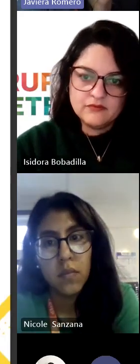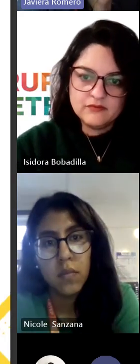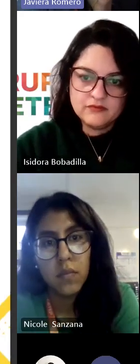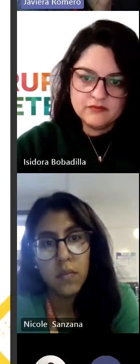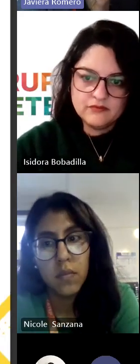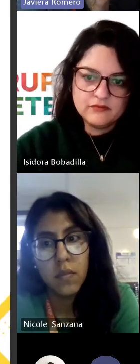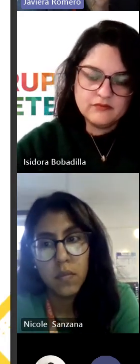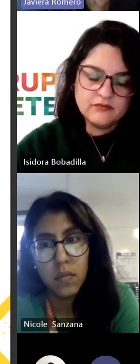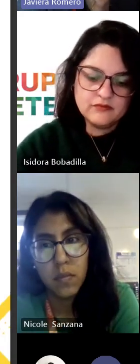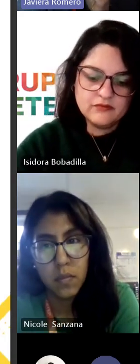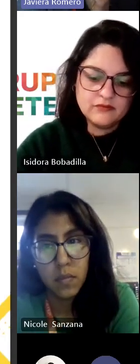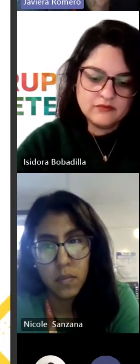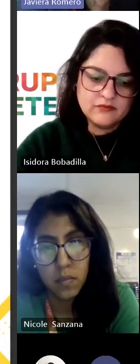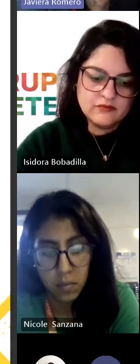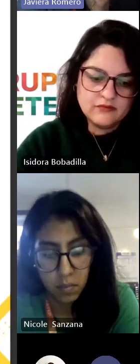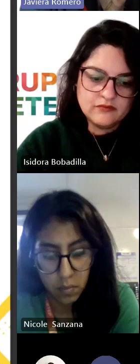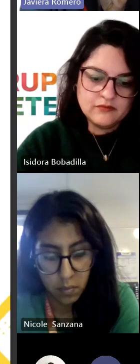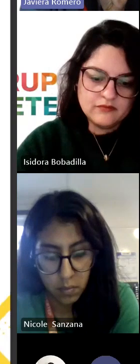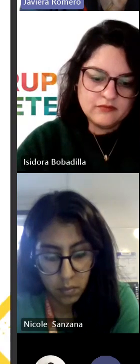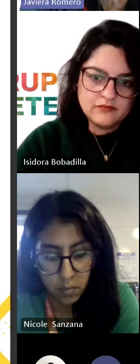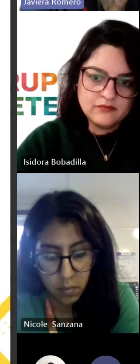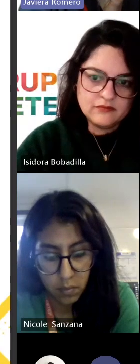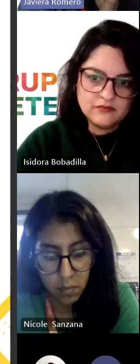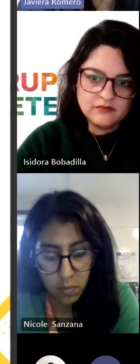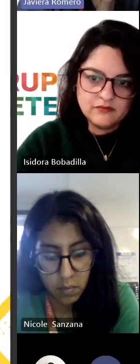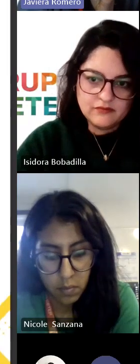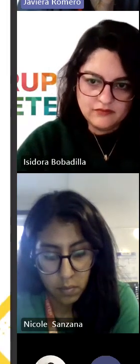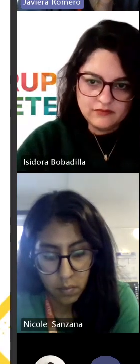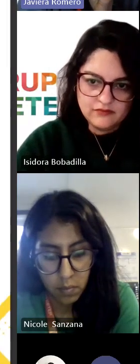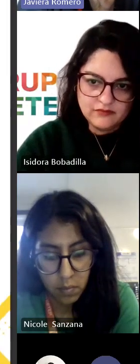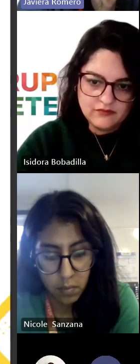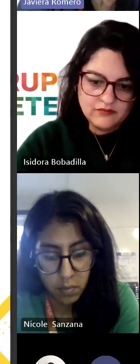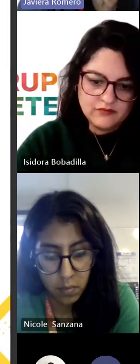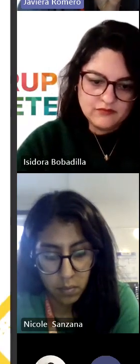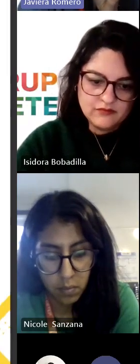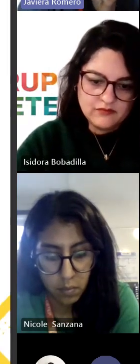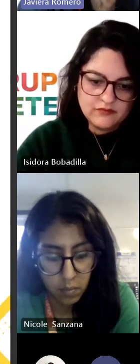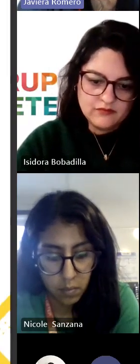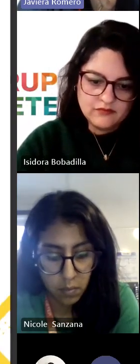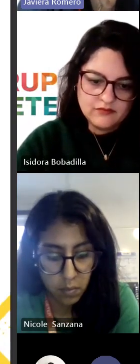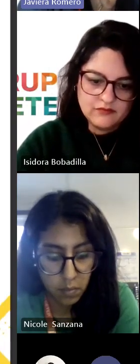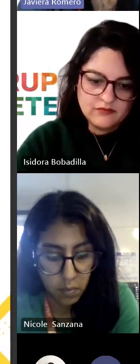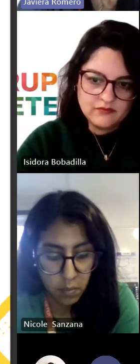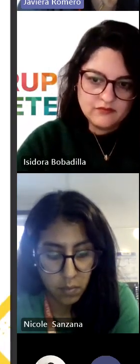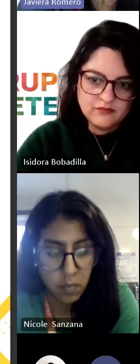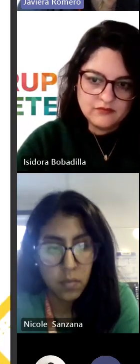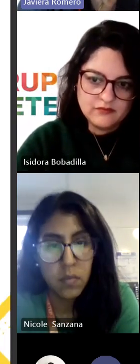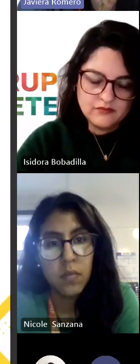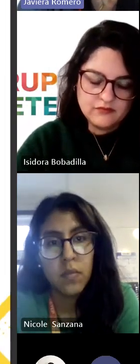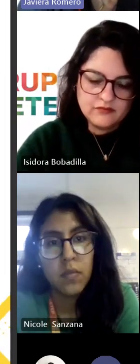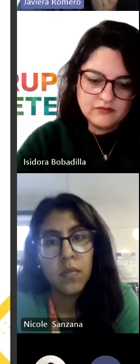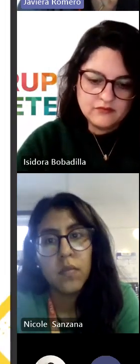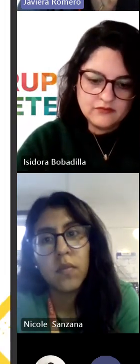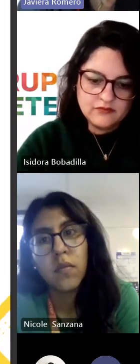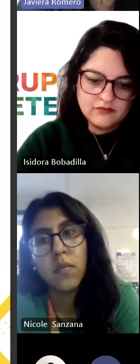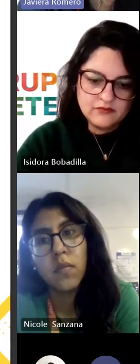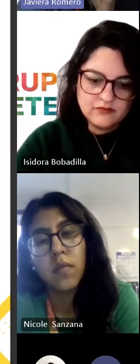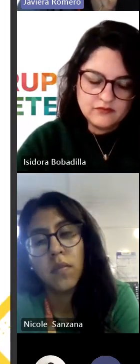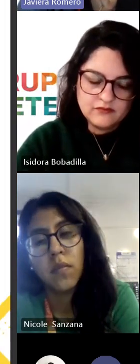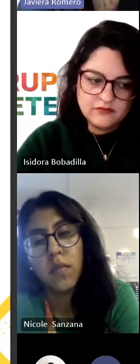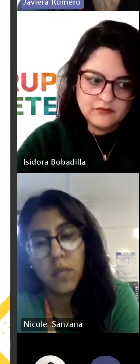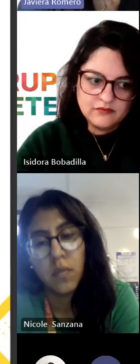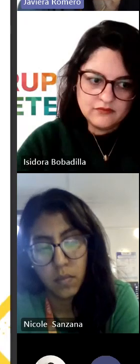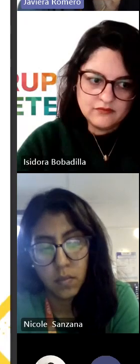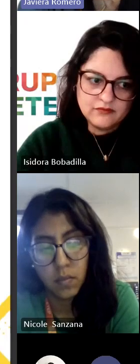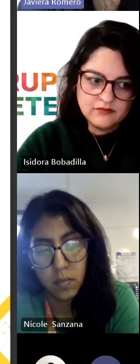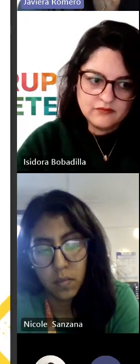importante. Otro factor son las leyes y normas que puedan existir en la comunidad que sean favorables al uso de sustancias ilegales,